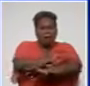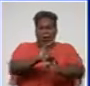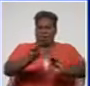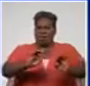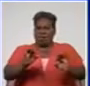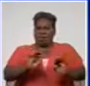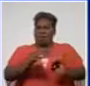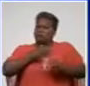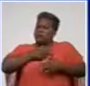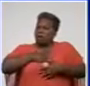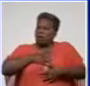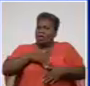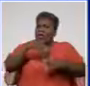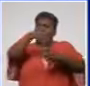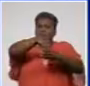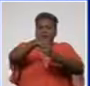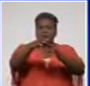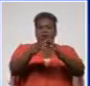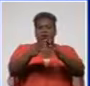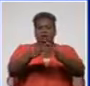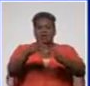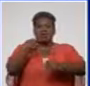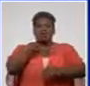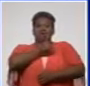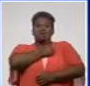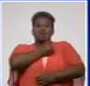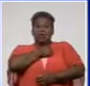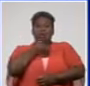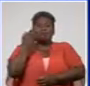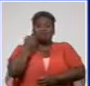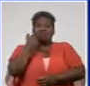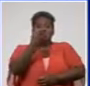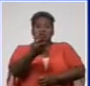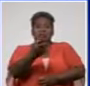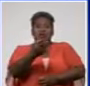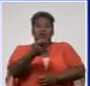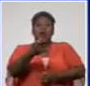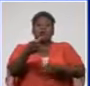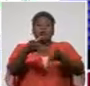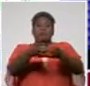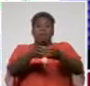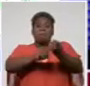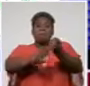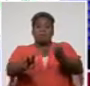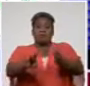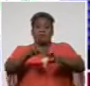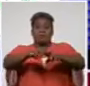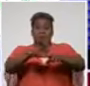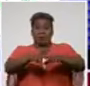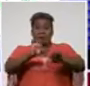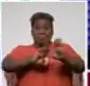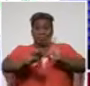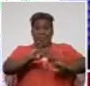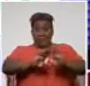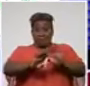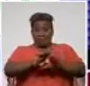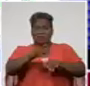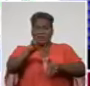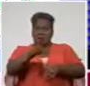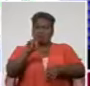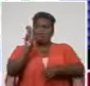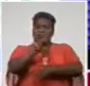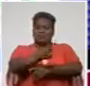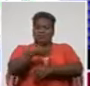quiero que nos vayamos justamente al Consejo de Defensa Provincial de La Habana, porque junto a las medidas puestas en vigor desde este martes en la